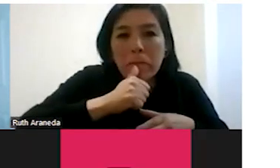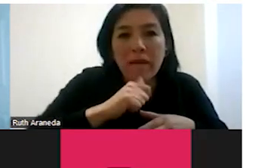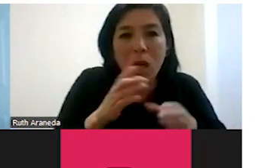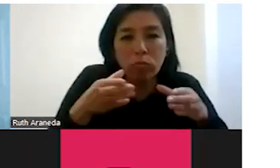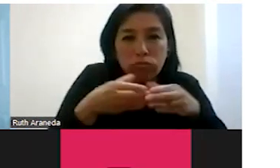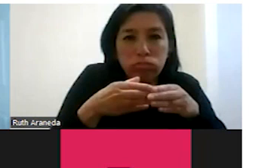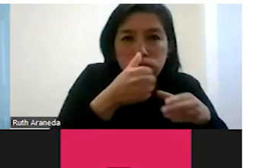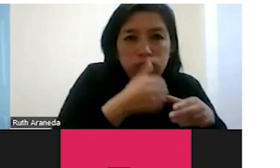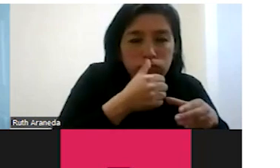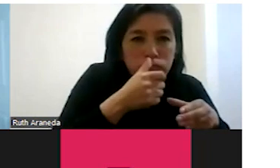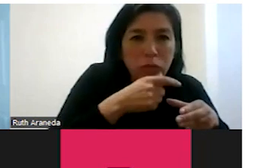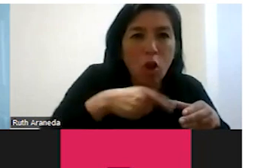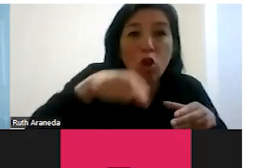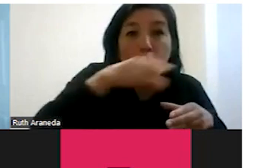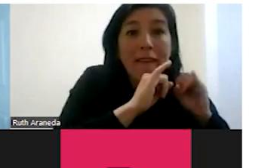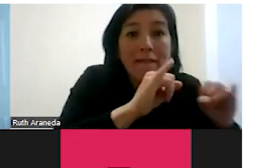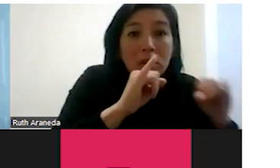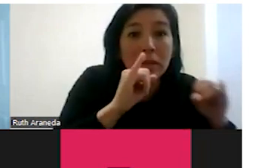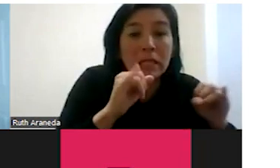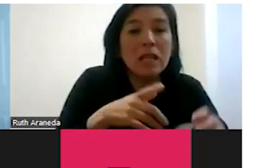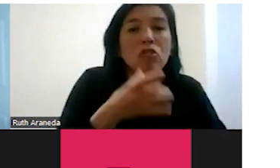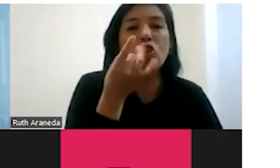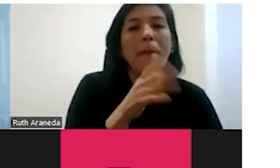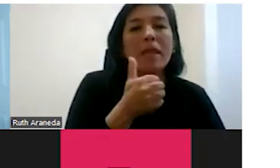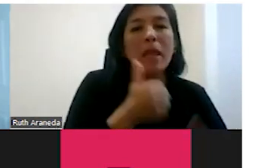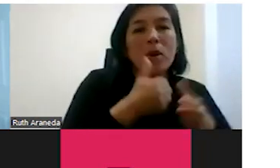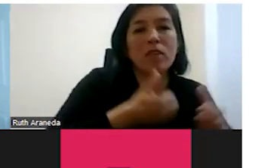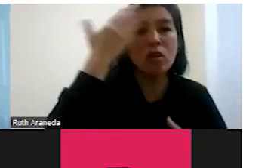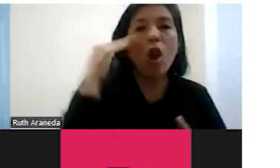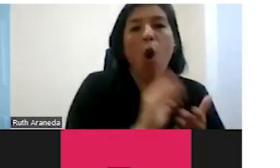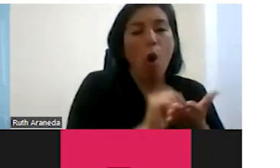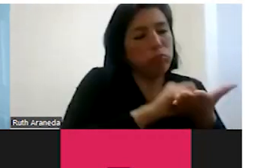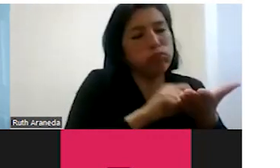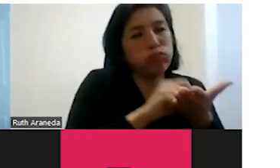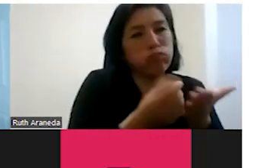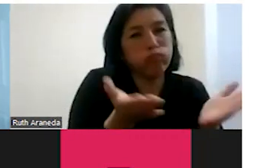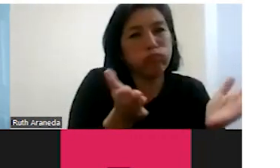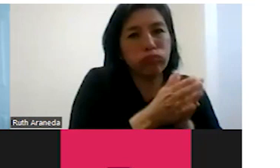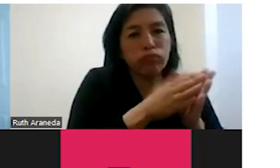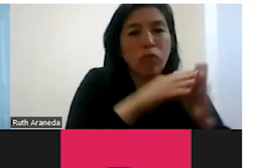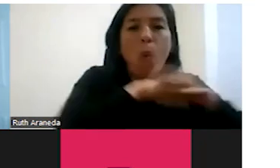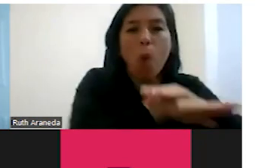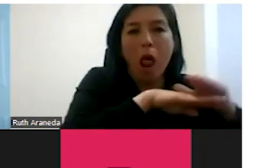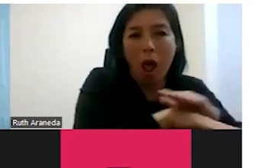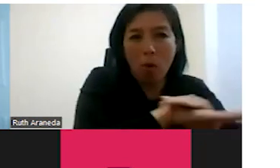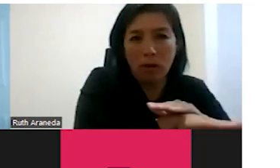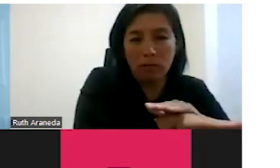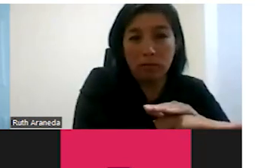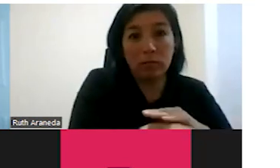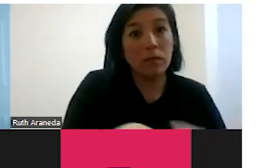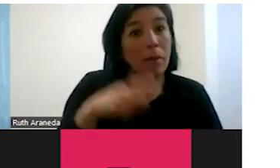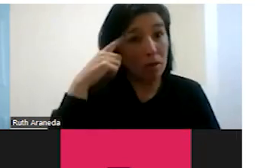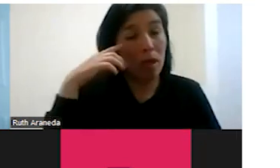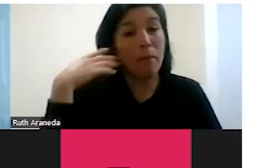donde al final toda la información se queda en los papers, en las publicaciones, y yo creo que una responsabilidad tanto como profesional como